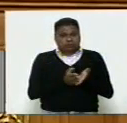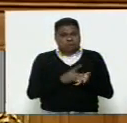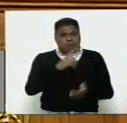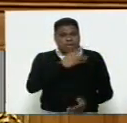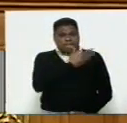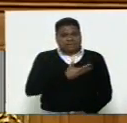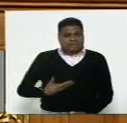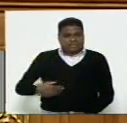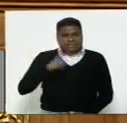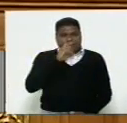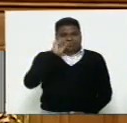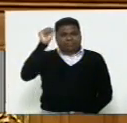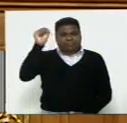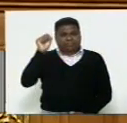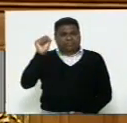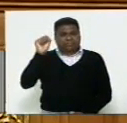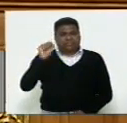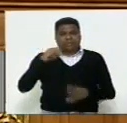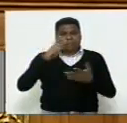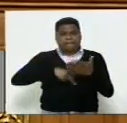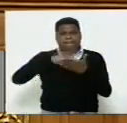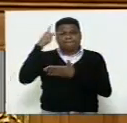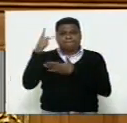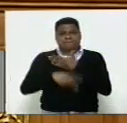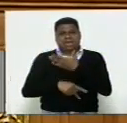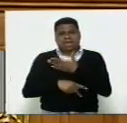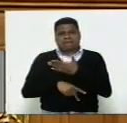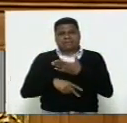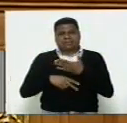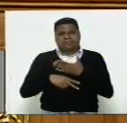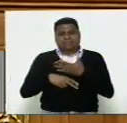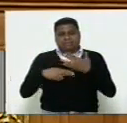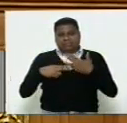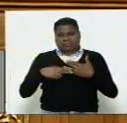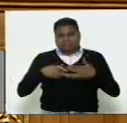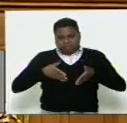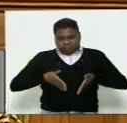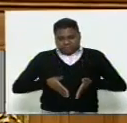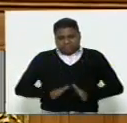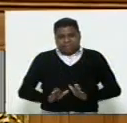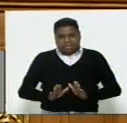se equivocó a lanzar el Plan Nacional Parto Humanizado.